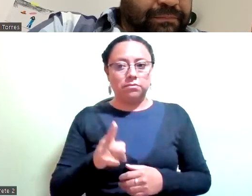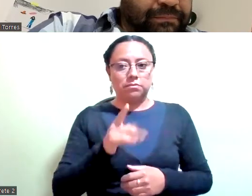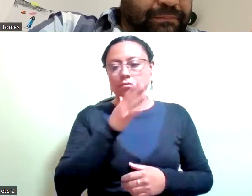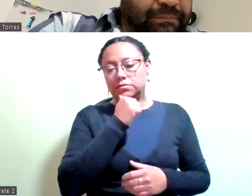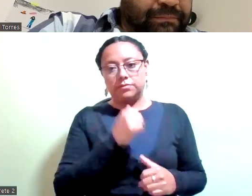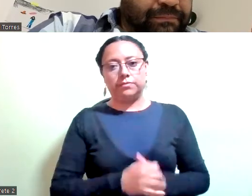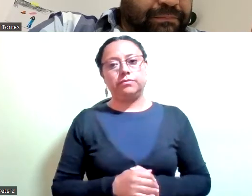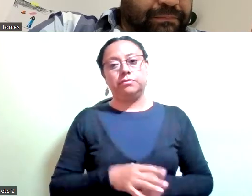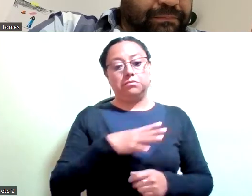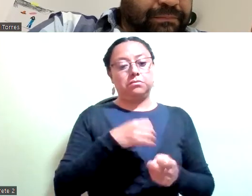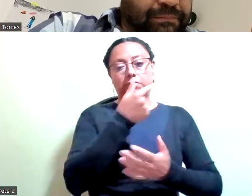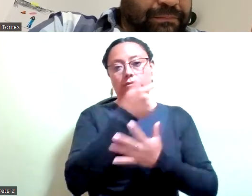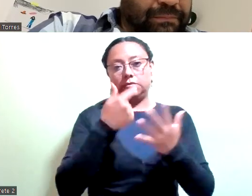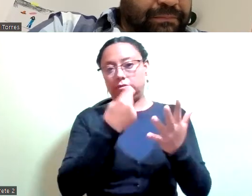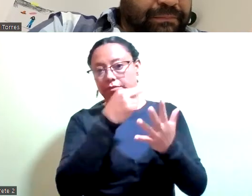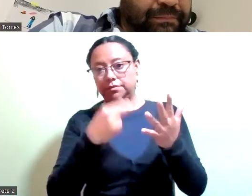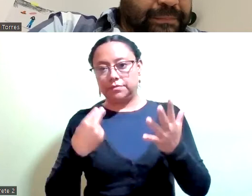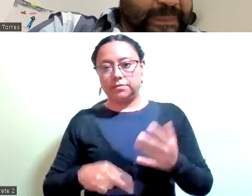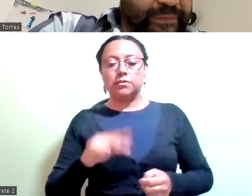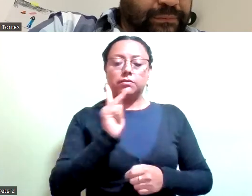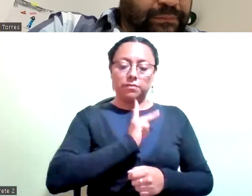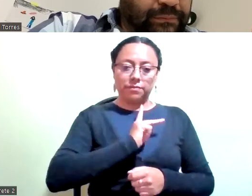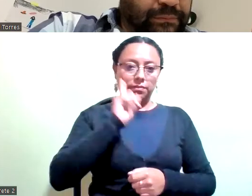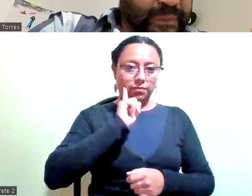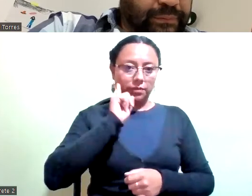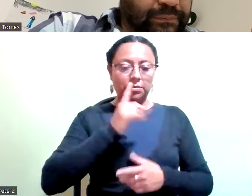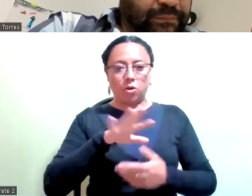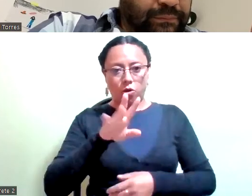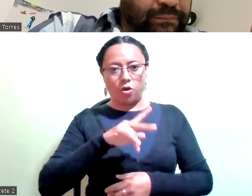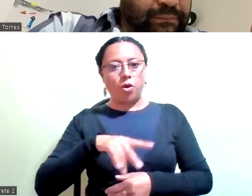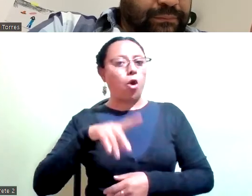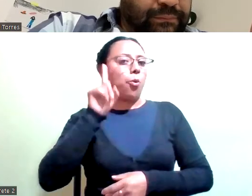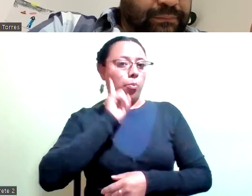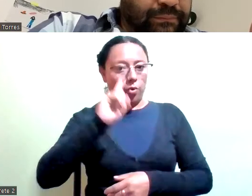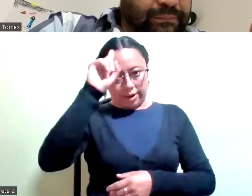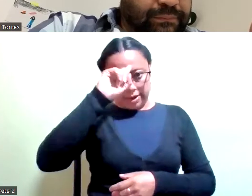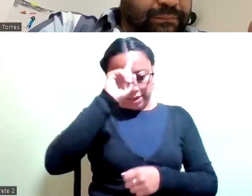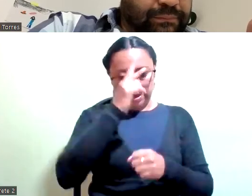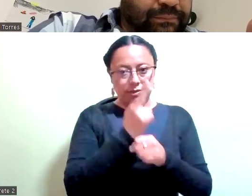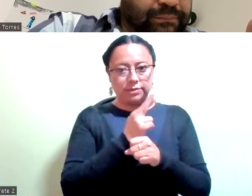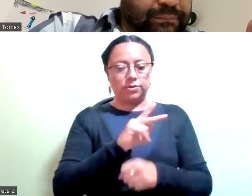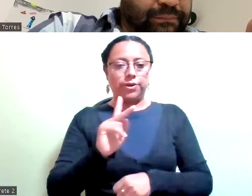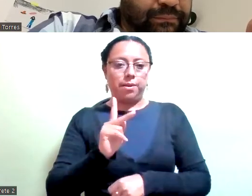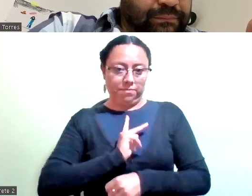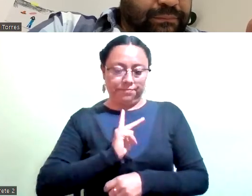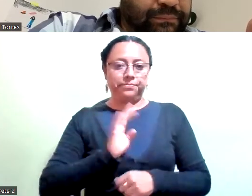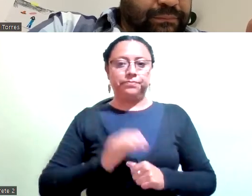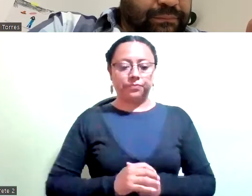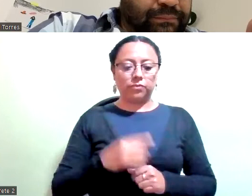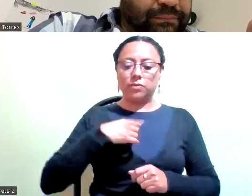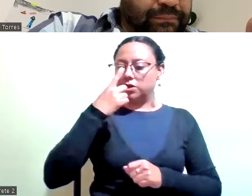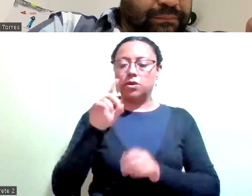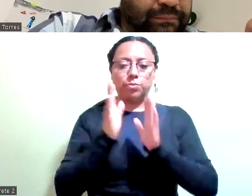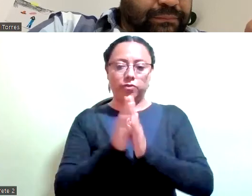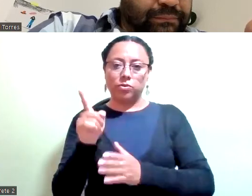que hubo lista. Estuvo presente mi asesora obrando bajo mis órdenes y mi orden fue: no intervengas, yo intervendré en la sesión